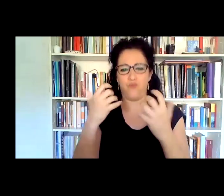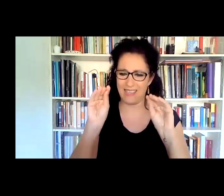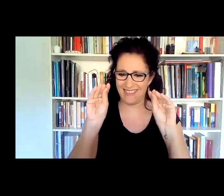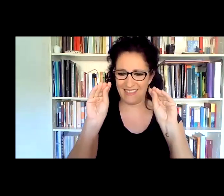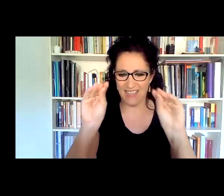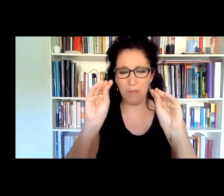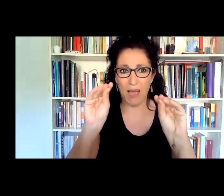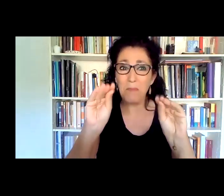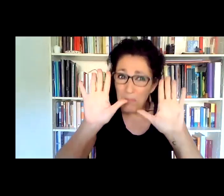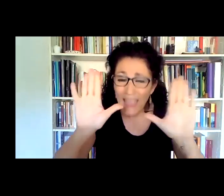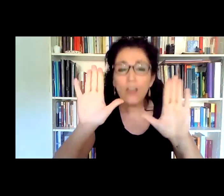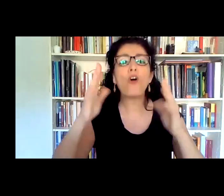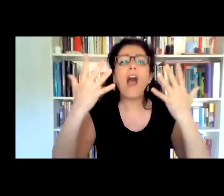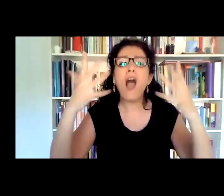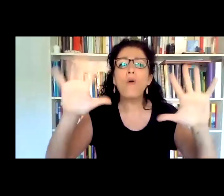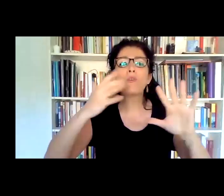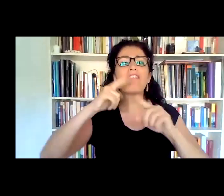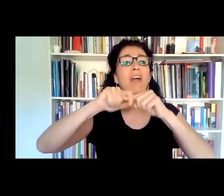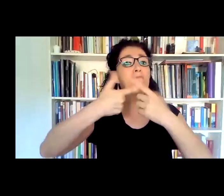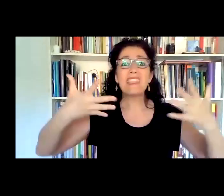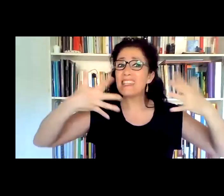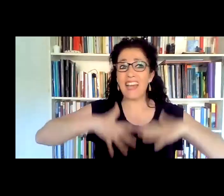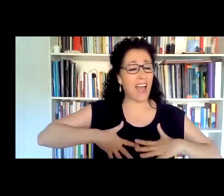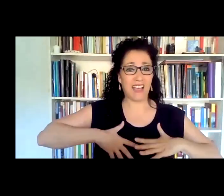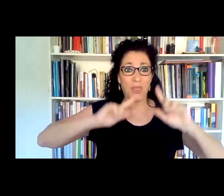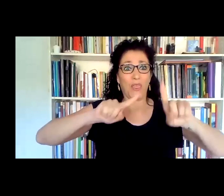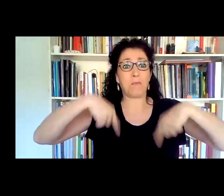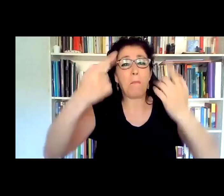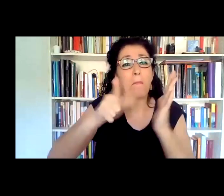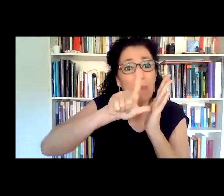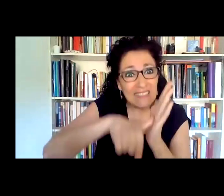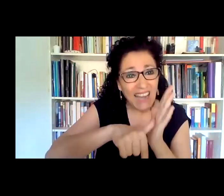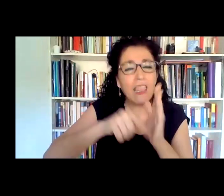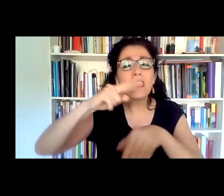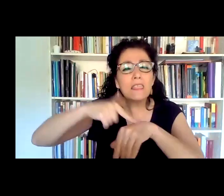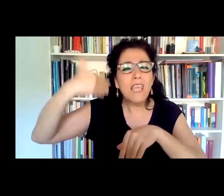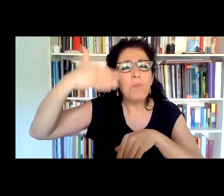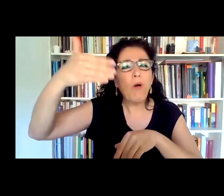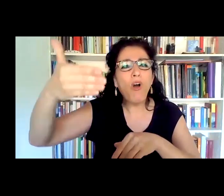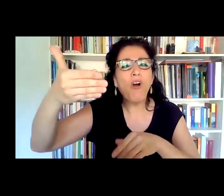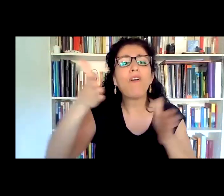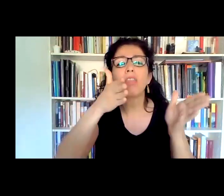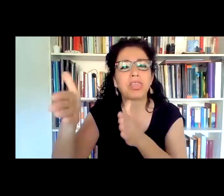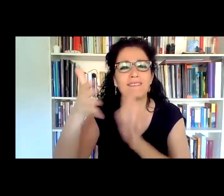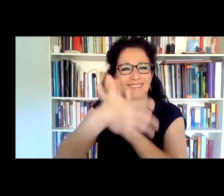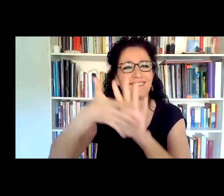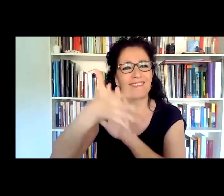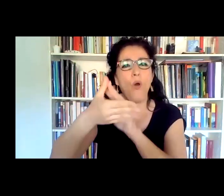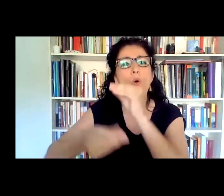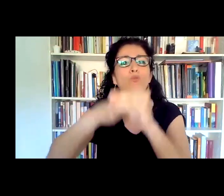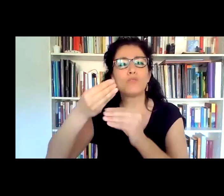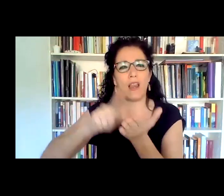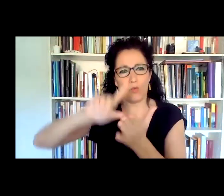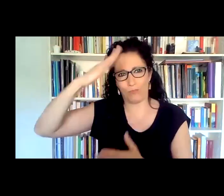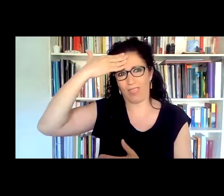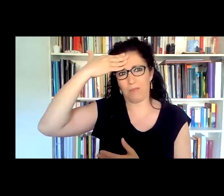del ámbito familiar, como así sucede, como digo, en otras lenguas, sino más bien en el entorno educativo o en el movimiento asociativo. Es una